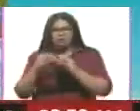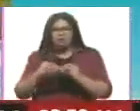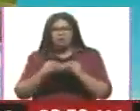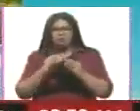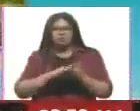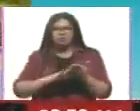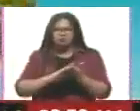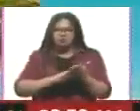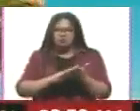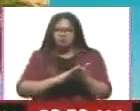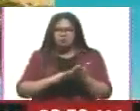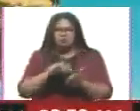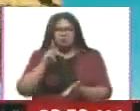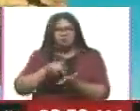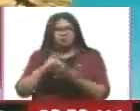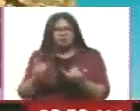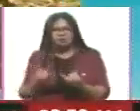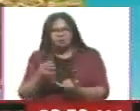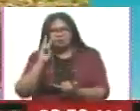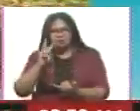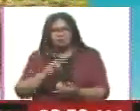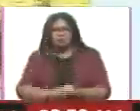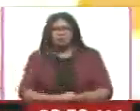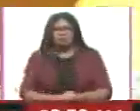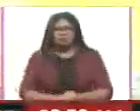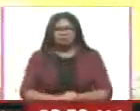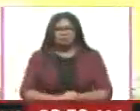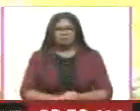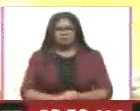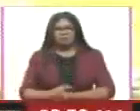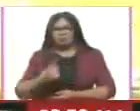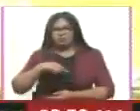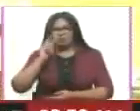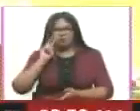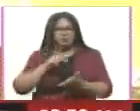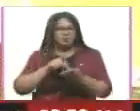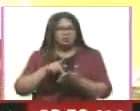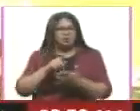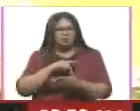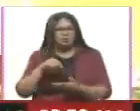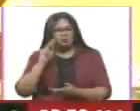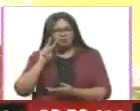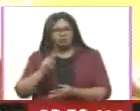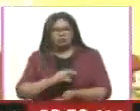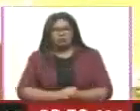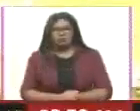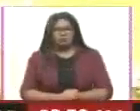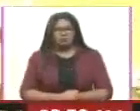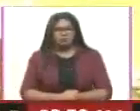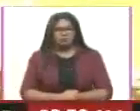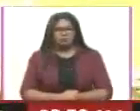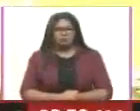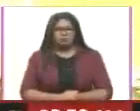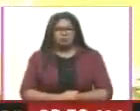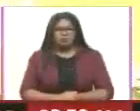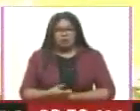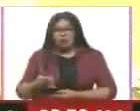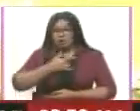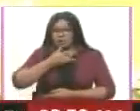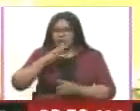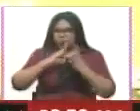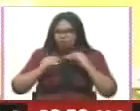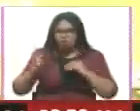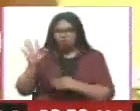para activar la presencialidad de las actividades docentes, sino para rescatar este patrimonio que es de todos los venezolanos, pero además